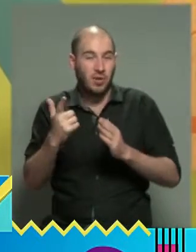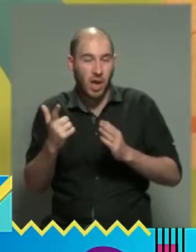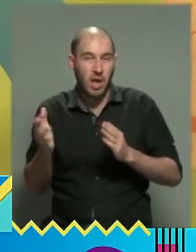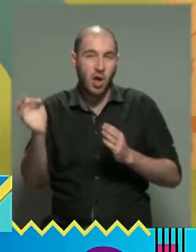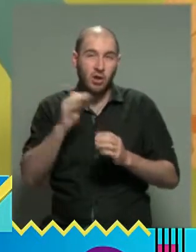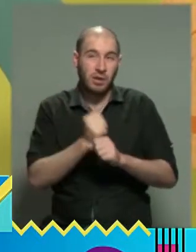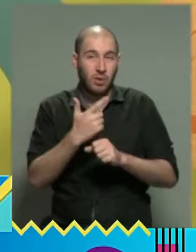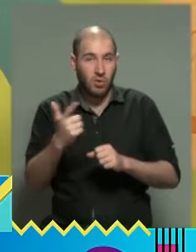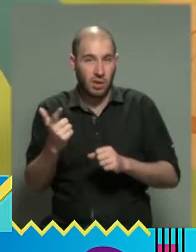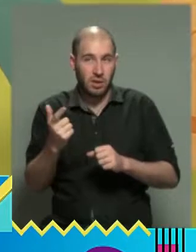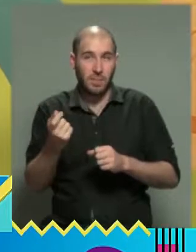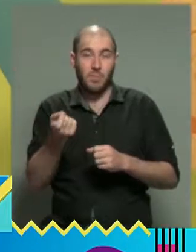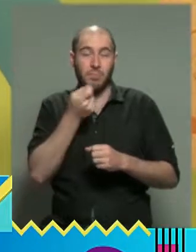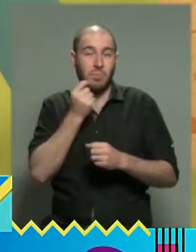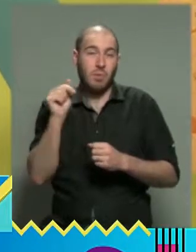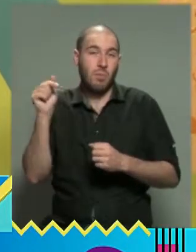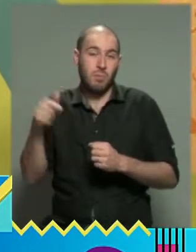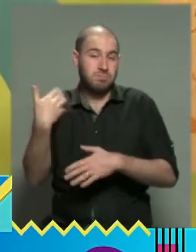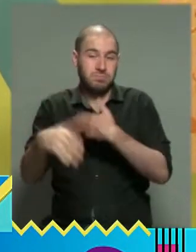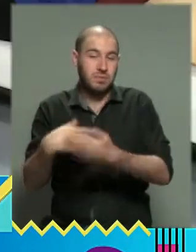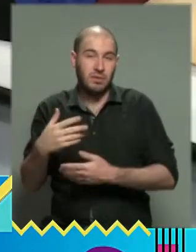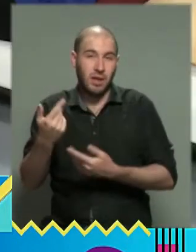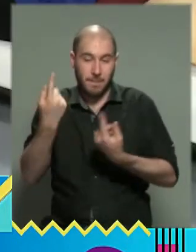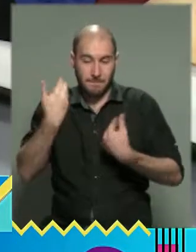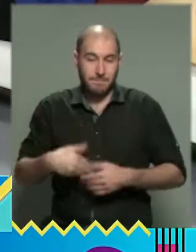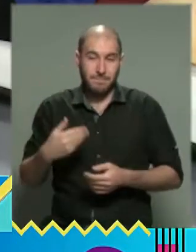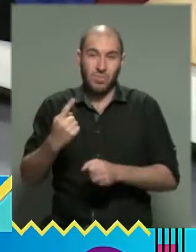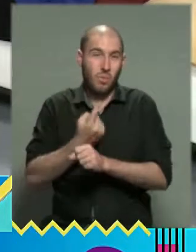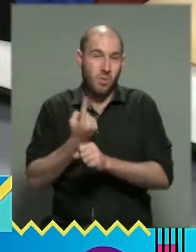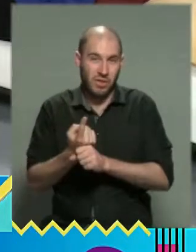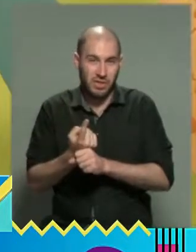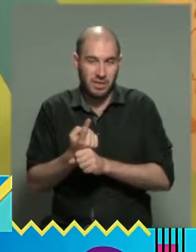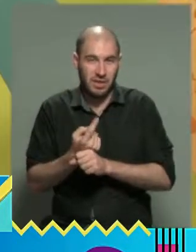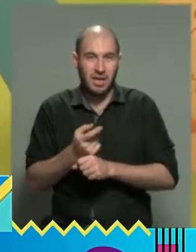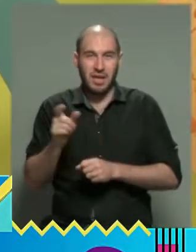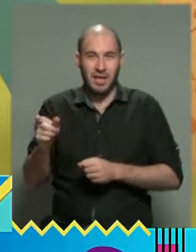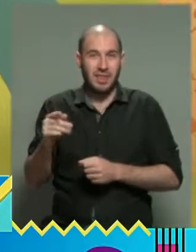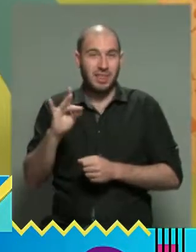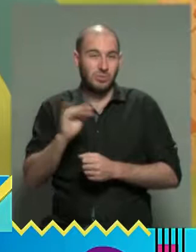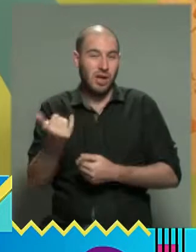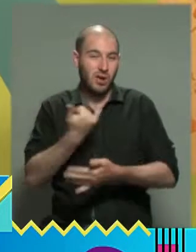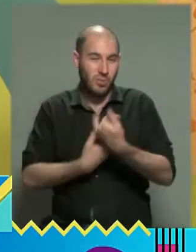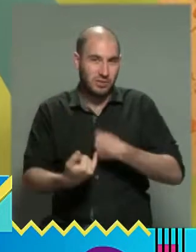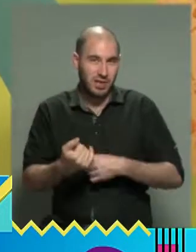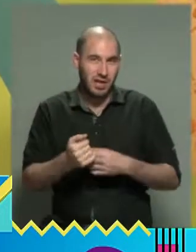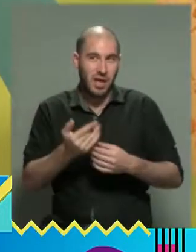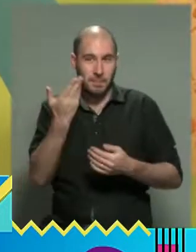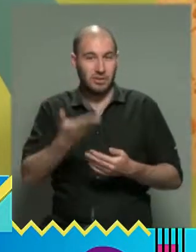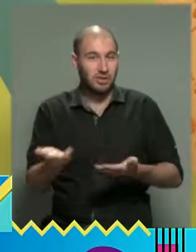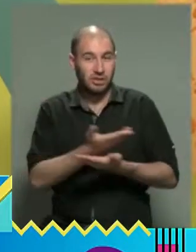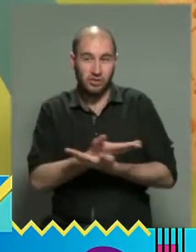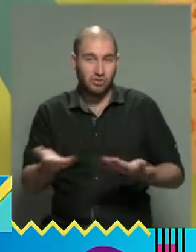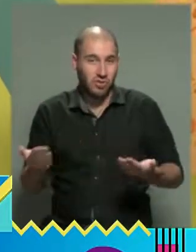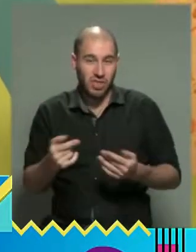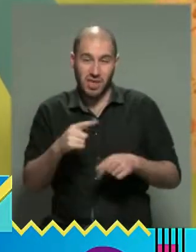si vos no tenés trabajo es porque no pudiste desarrollar tus aptitudes. Y en realidad, como decía la diputada, no todos nacemos